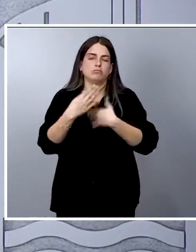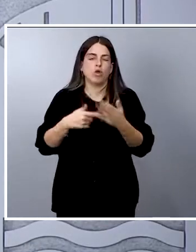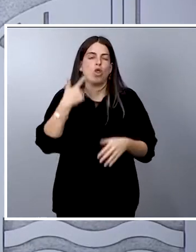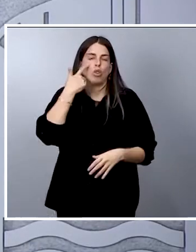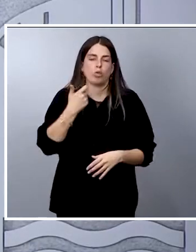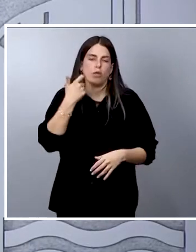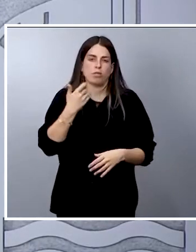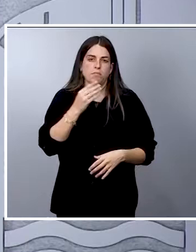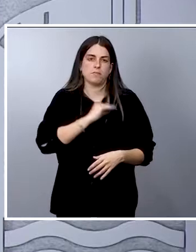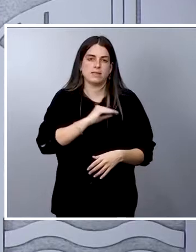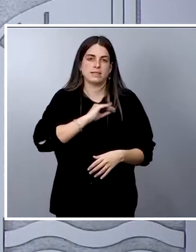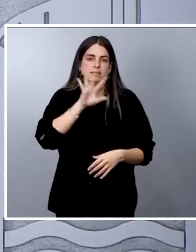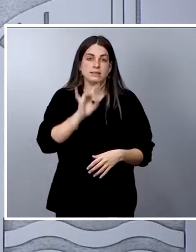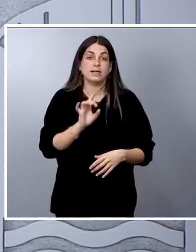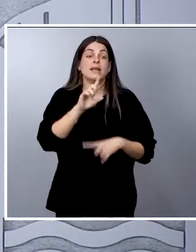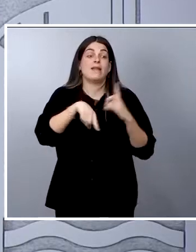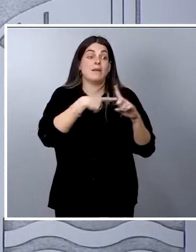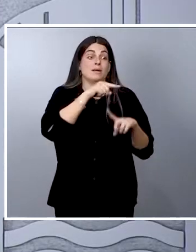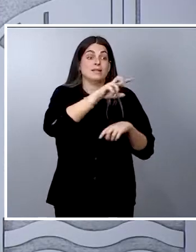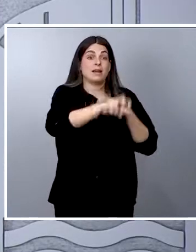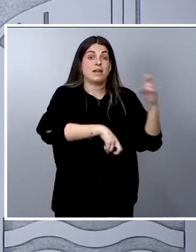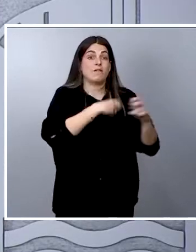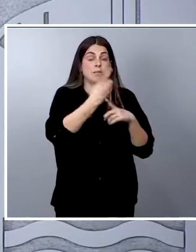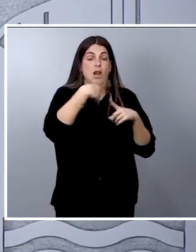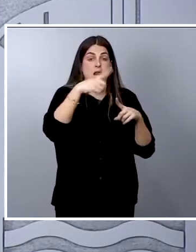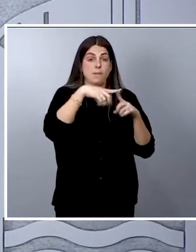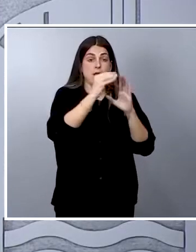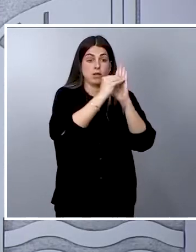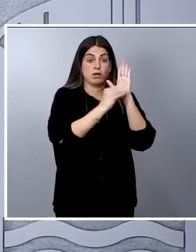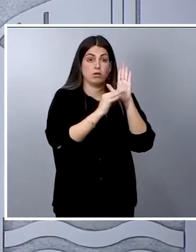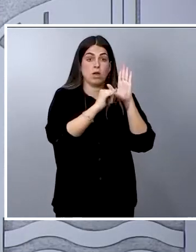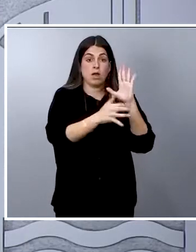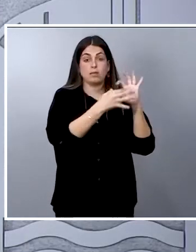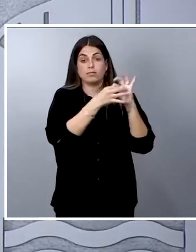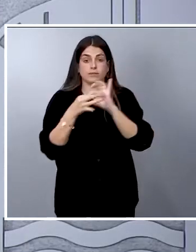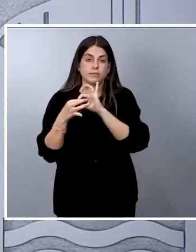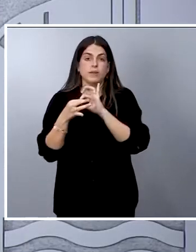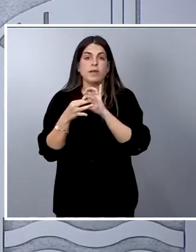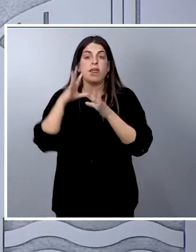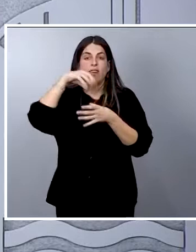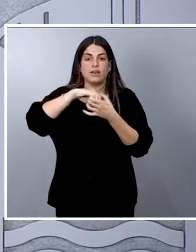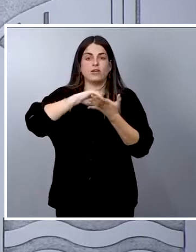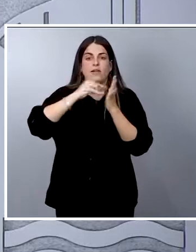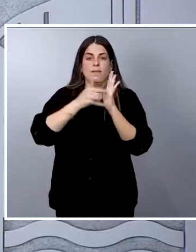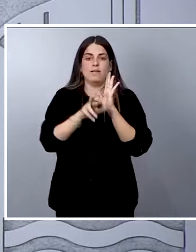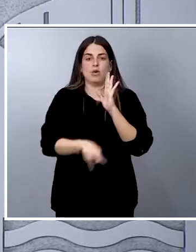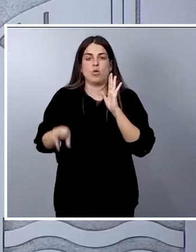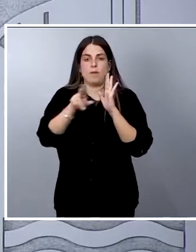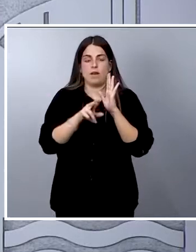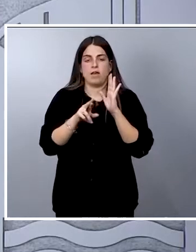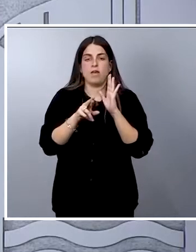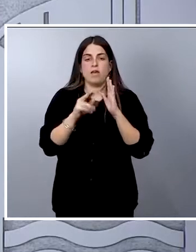Y esta reforma, además, tiene un elemento, y es que es parte del Plan de Recuperación y Resiliencia de España,